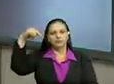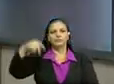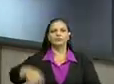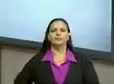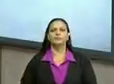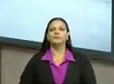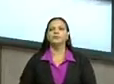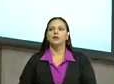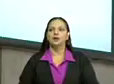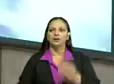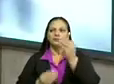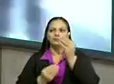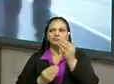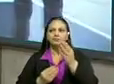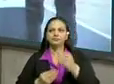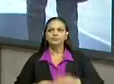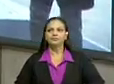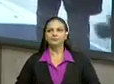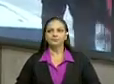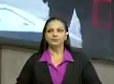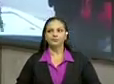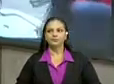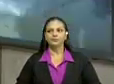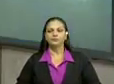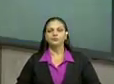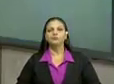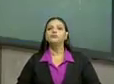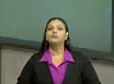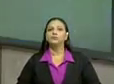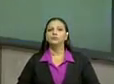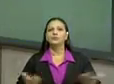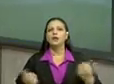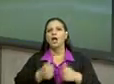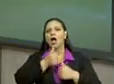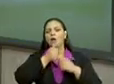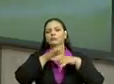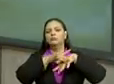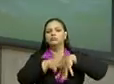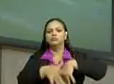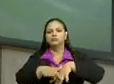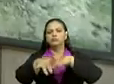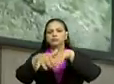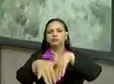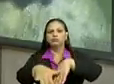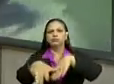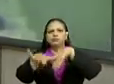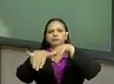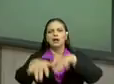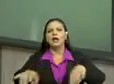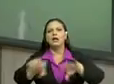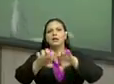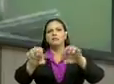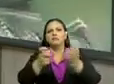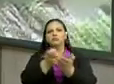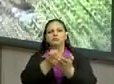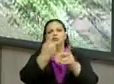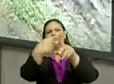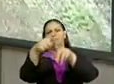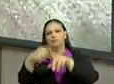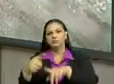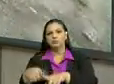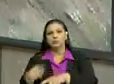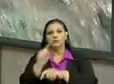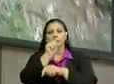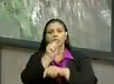tras los constantes robos, un equipo de la noticia acompañado por el GIR recorrió el Golfo de Guayaquil, donde